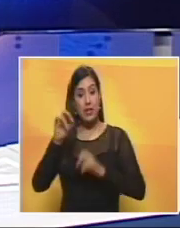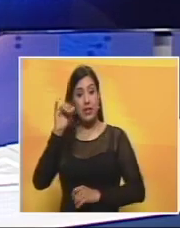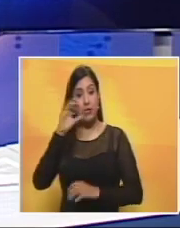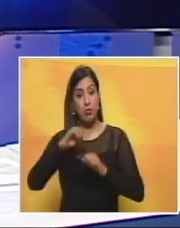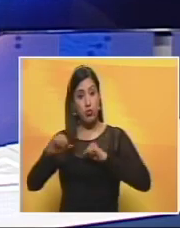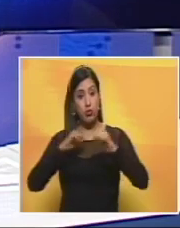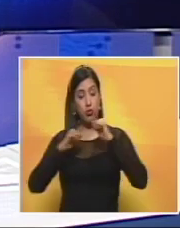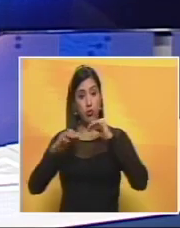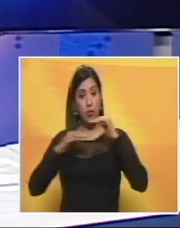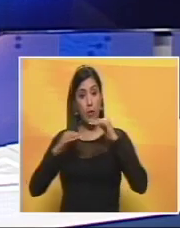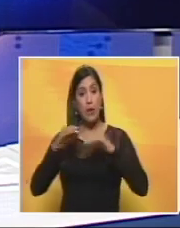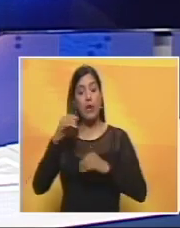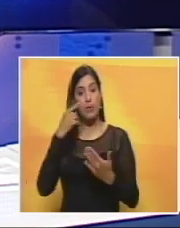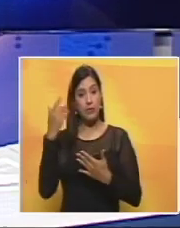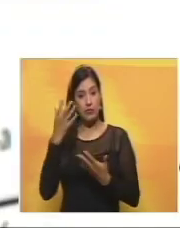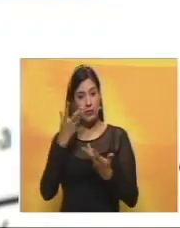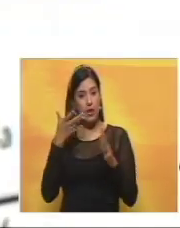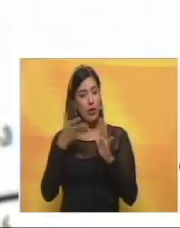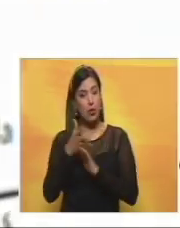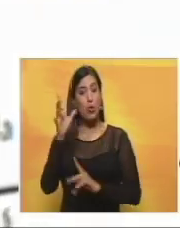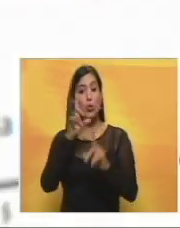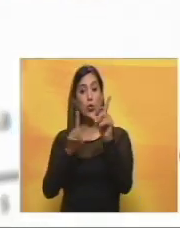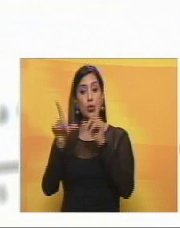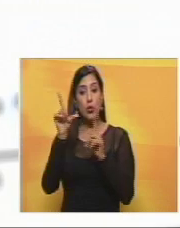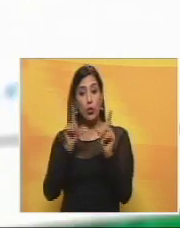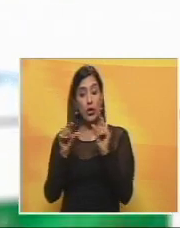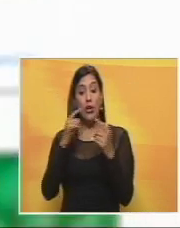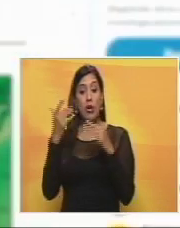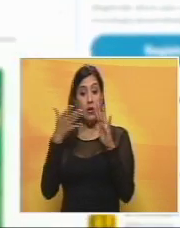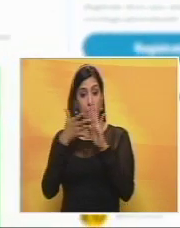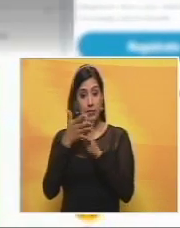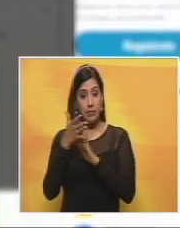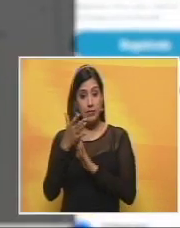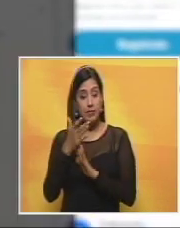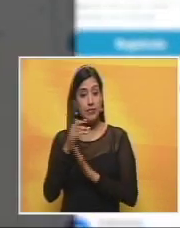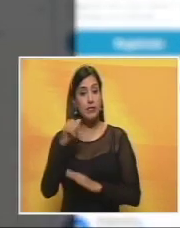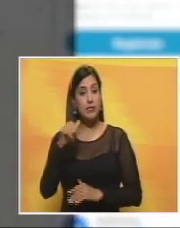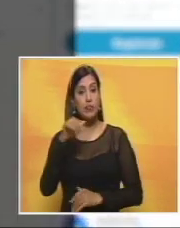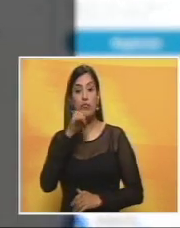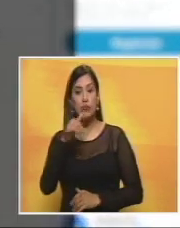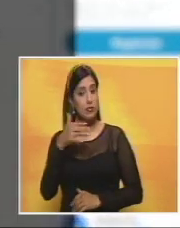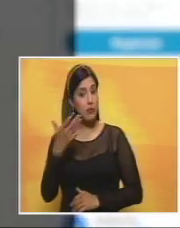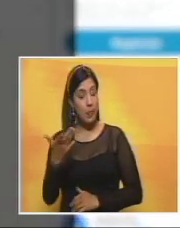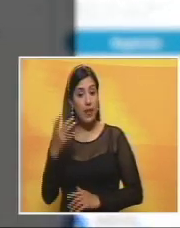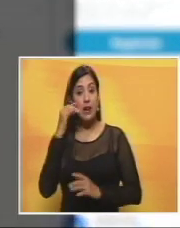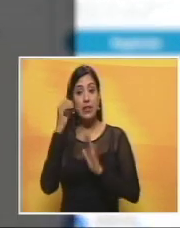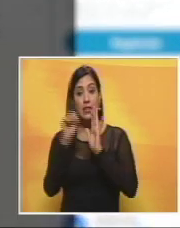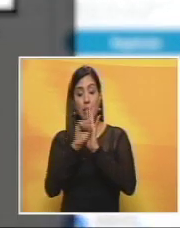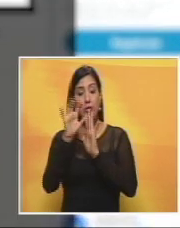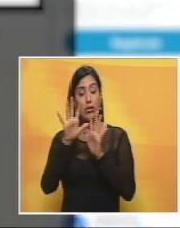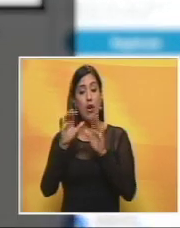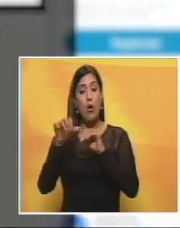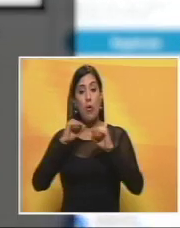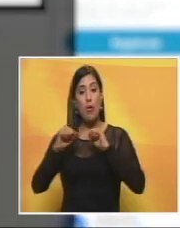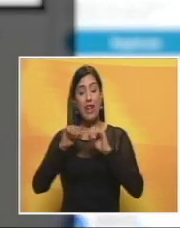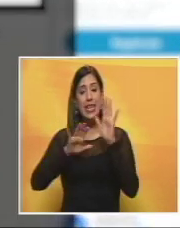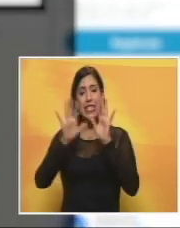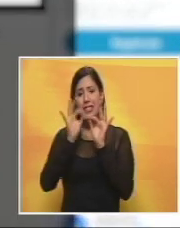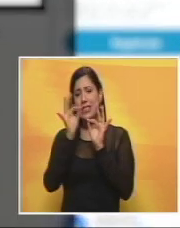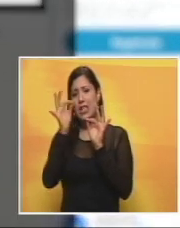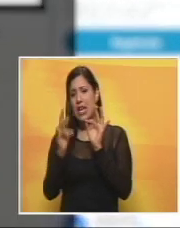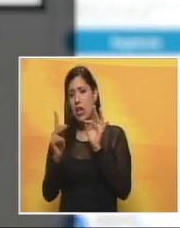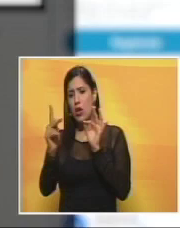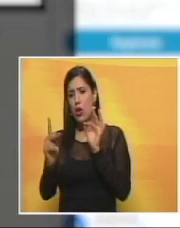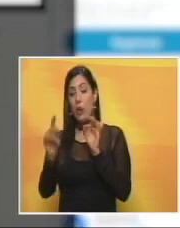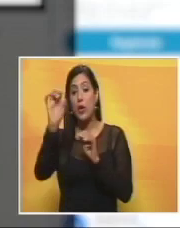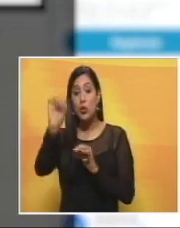Investigaciones Sismológicas, Funvisis. A través de la cuenta en Twitter de Funvisis, detalló que el evento sismológico se registró a 15